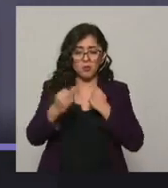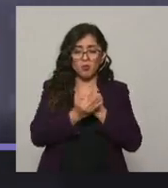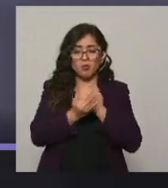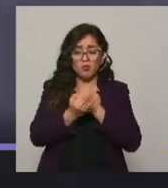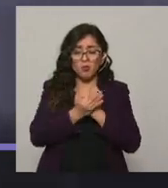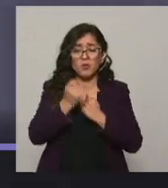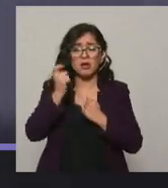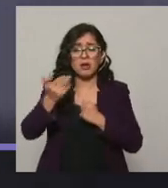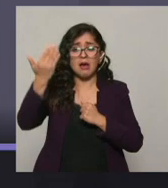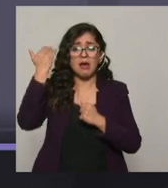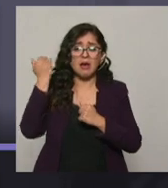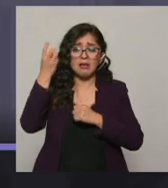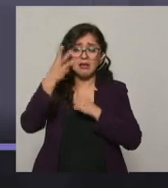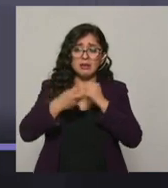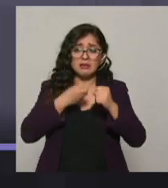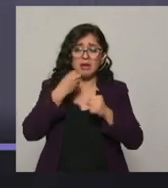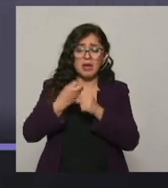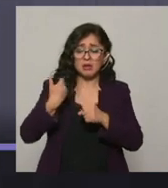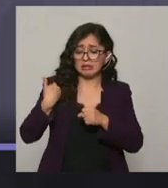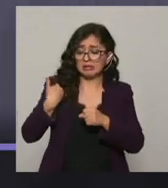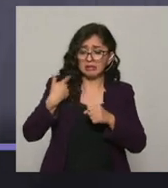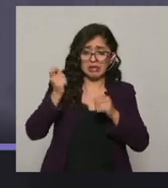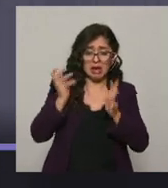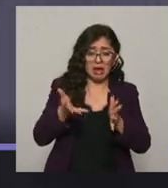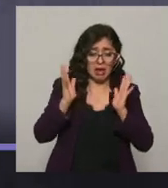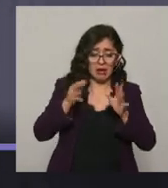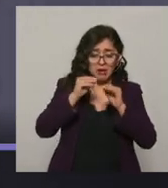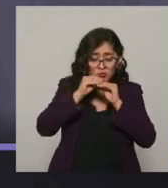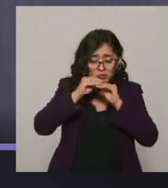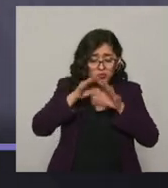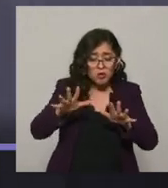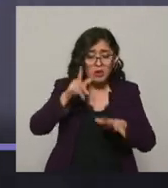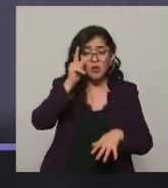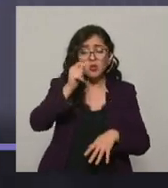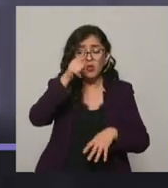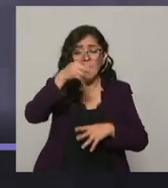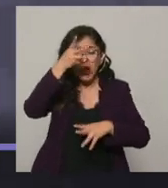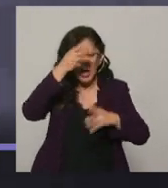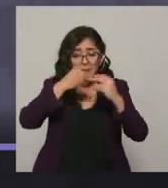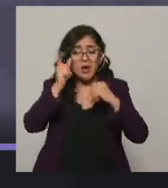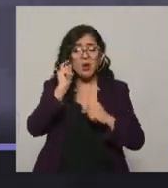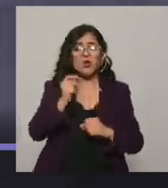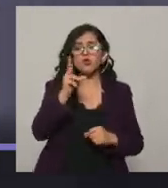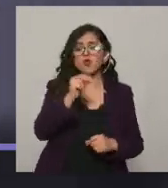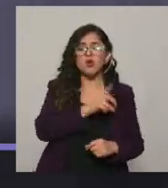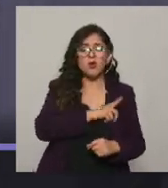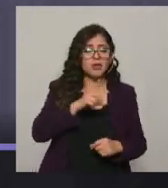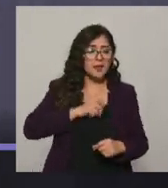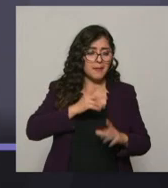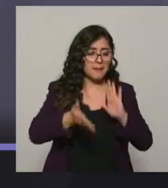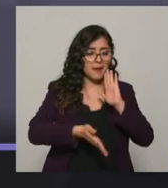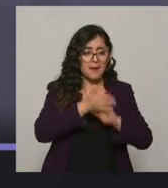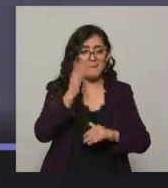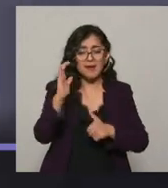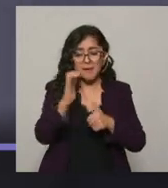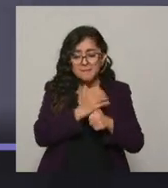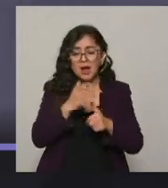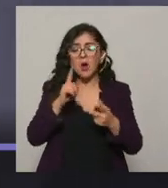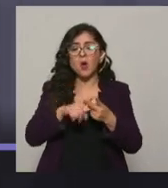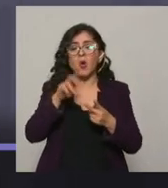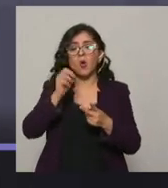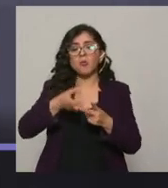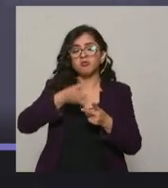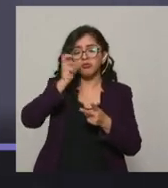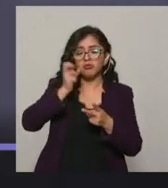haciendo comunicación y, o sea, aprendes a que no puedes irte a un bar a tomarte una copa. Aquí, yo en